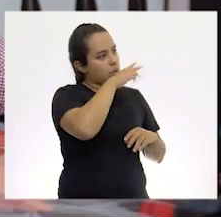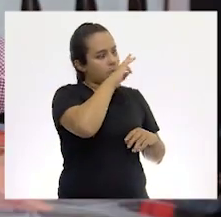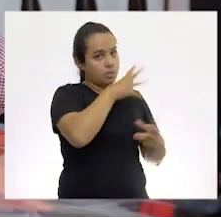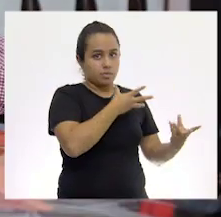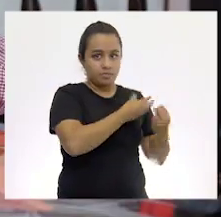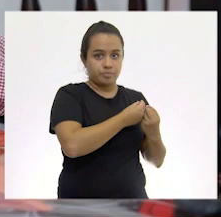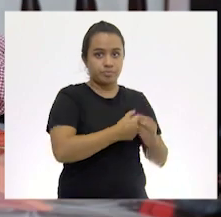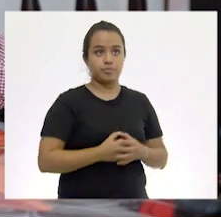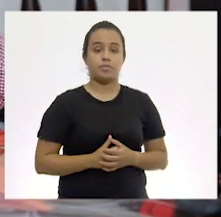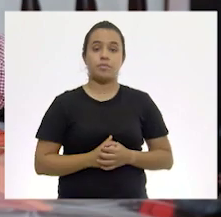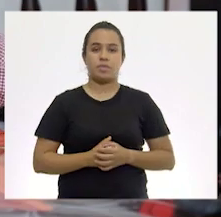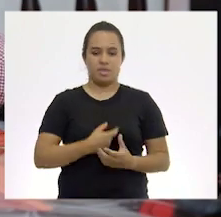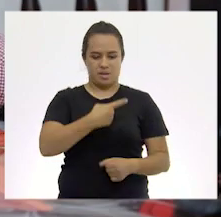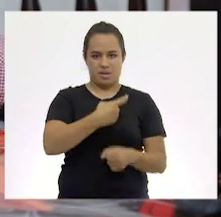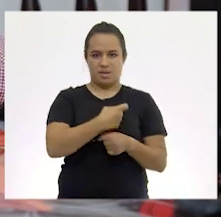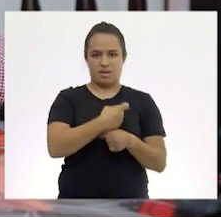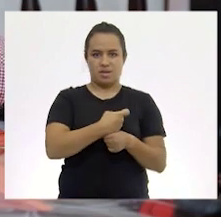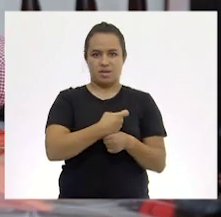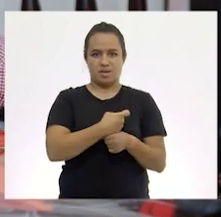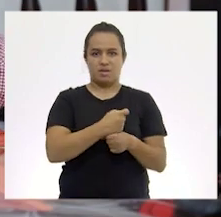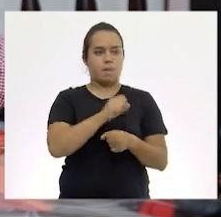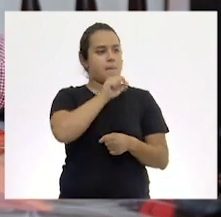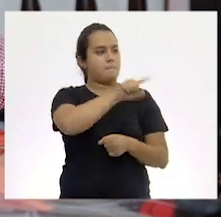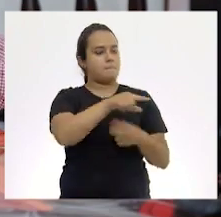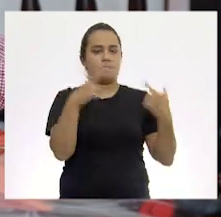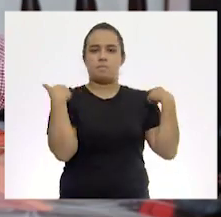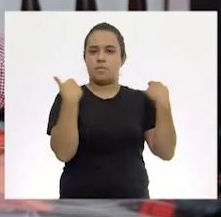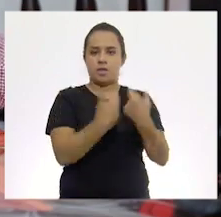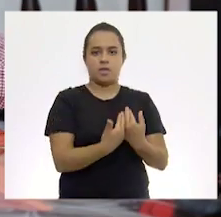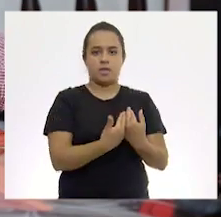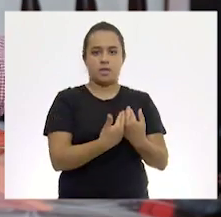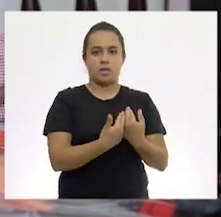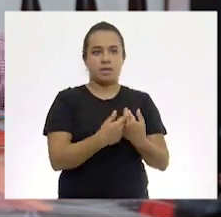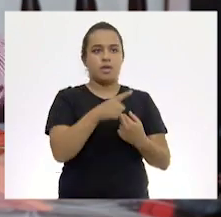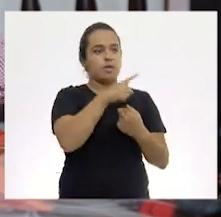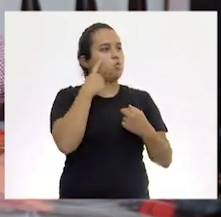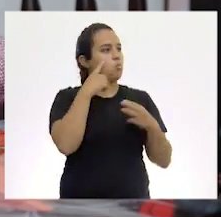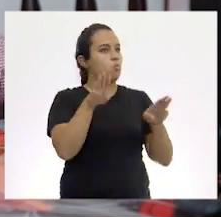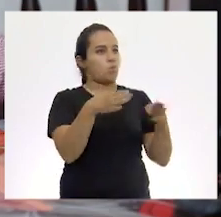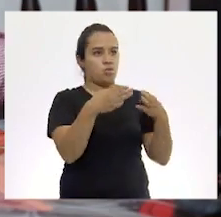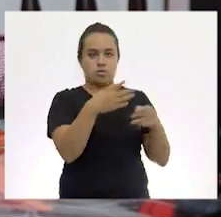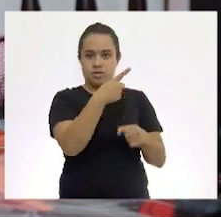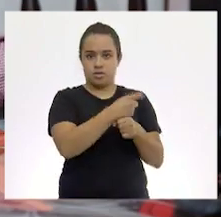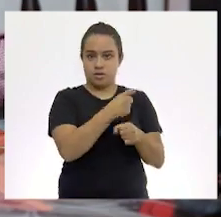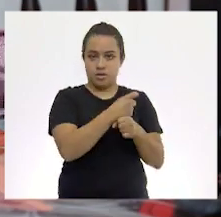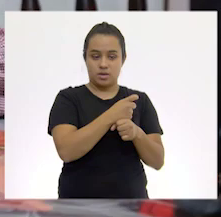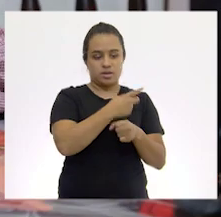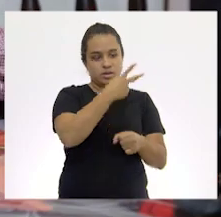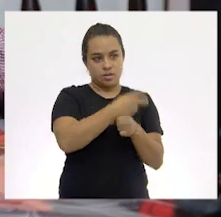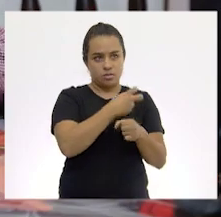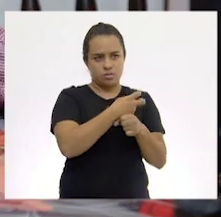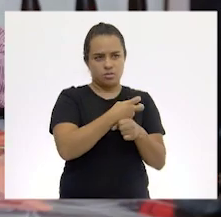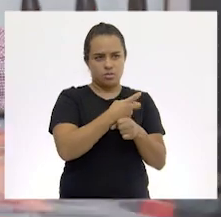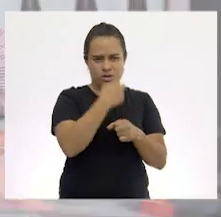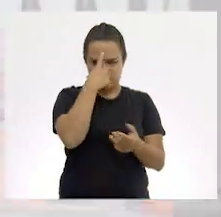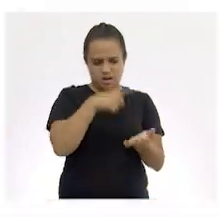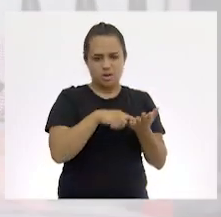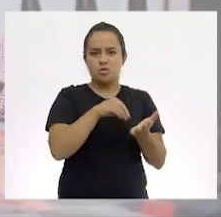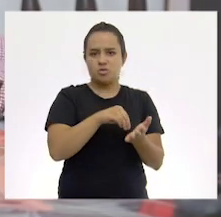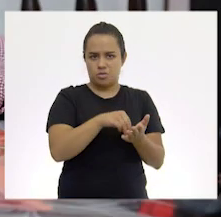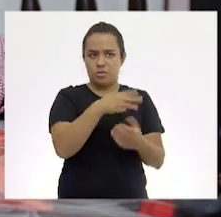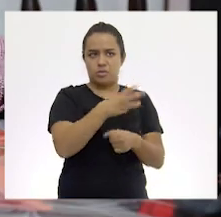En primer grado que iba con él, era la misma maestra, nos ponía música en primero y en segundo y creo que todavía en